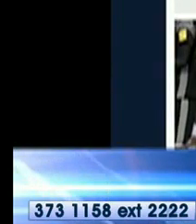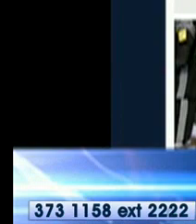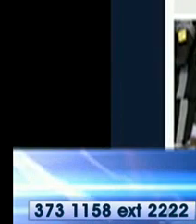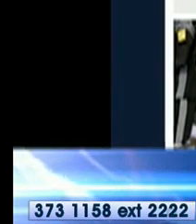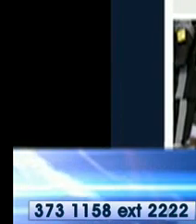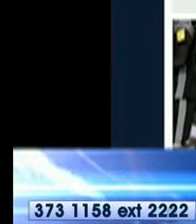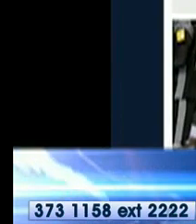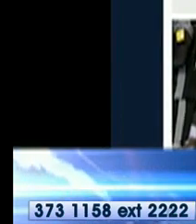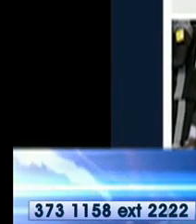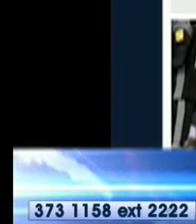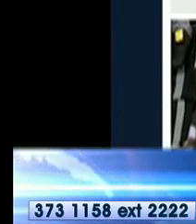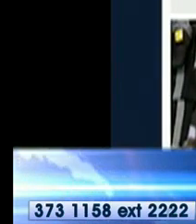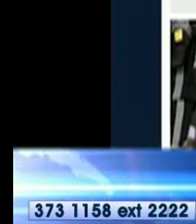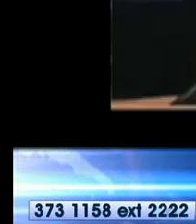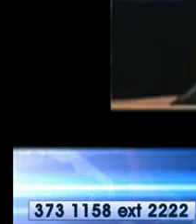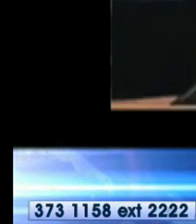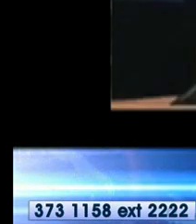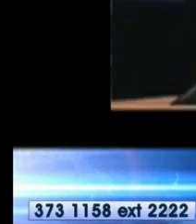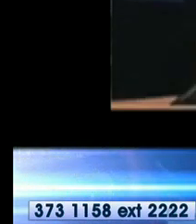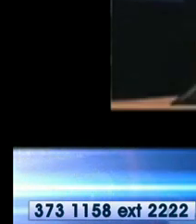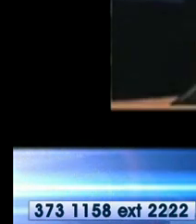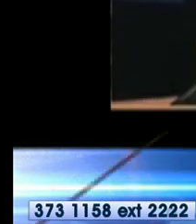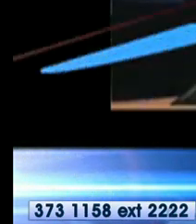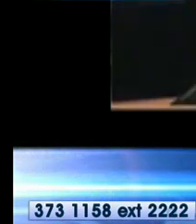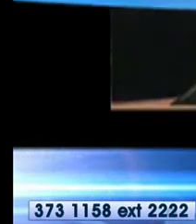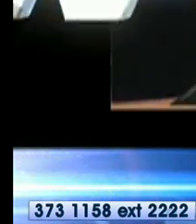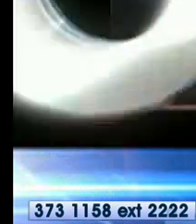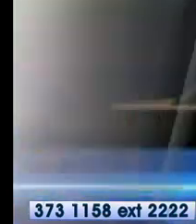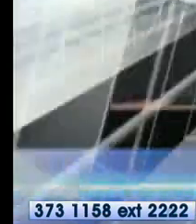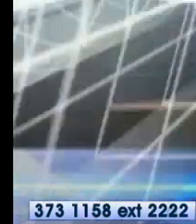emisión estelar.